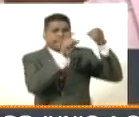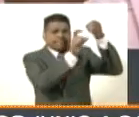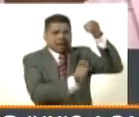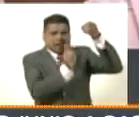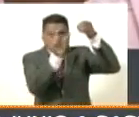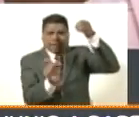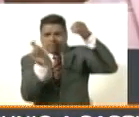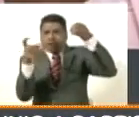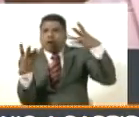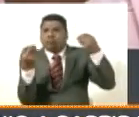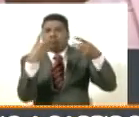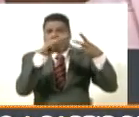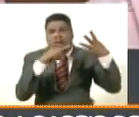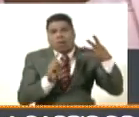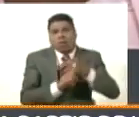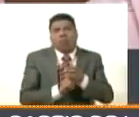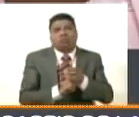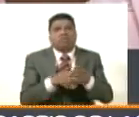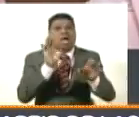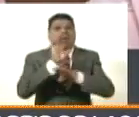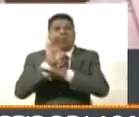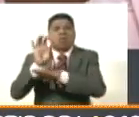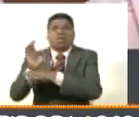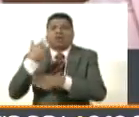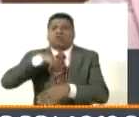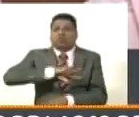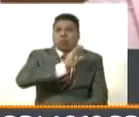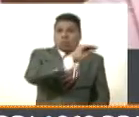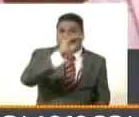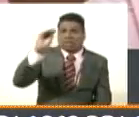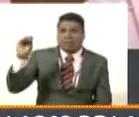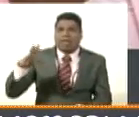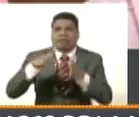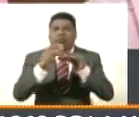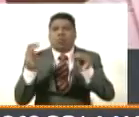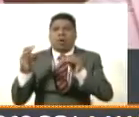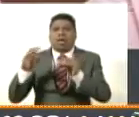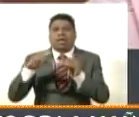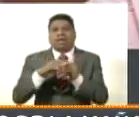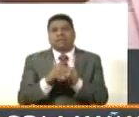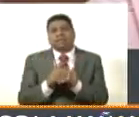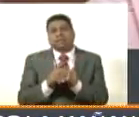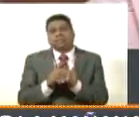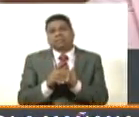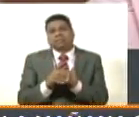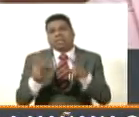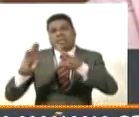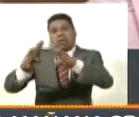animales. Y en este sentido, nosotros hacemos un llamado a la comunidad del estado de Aragua